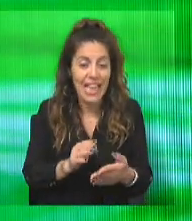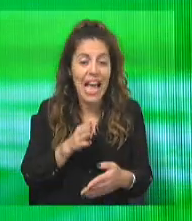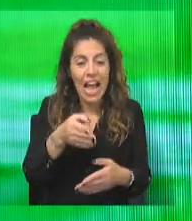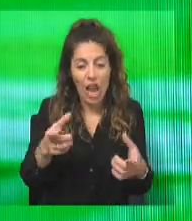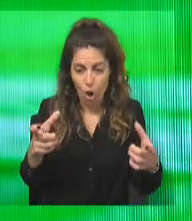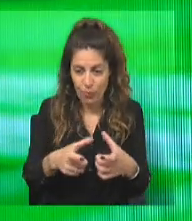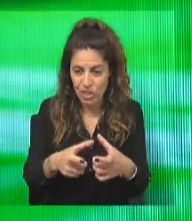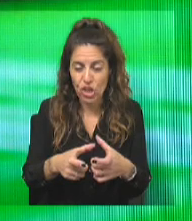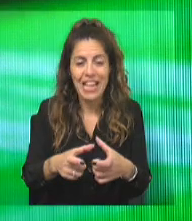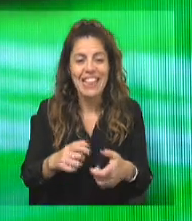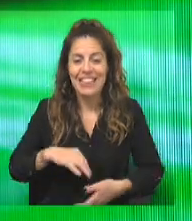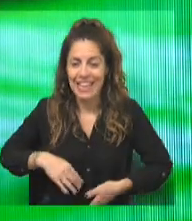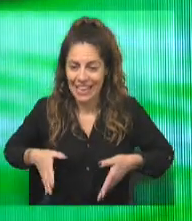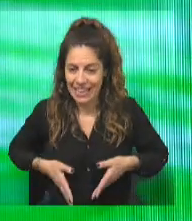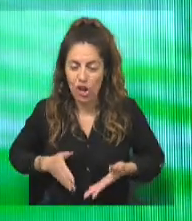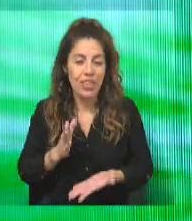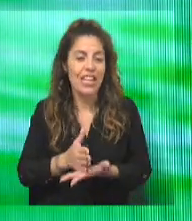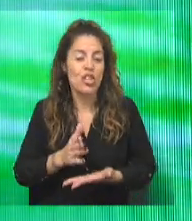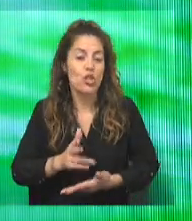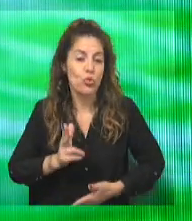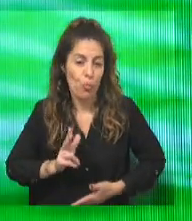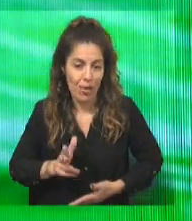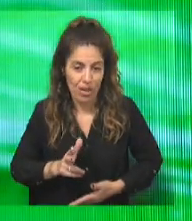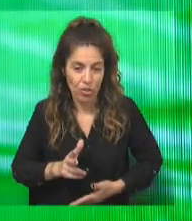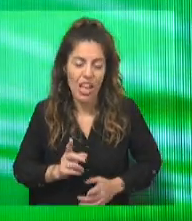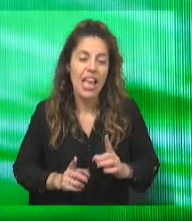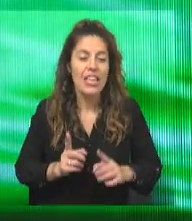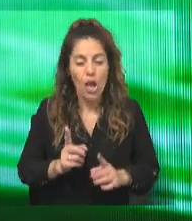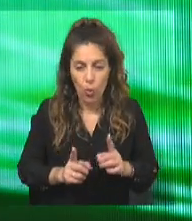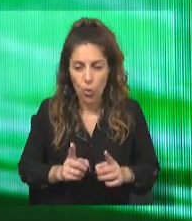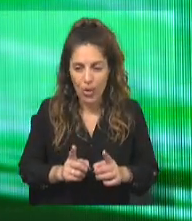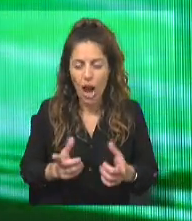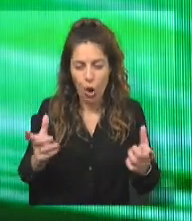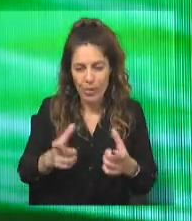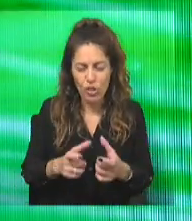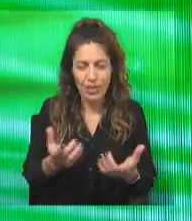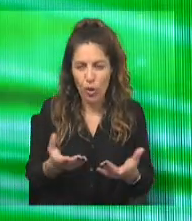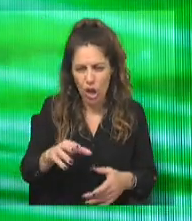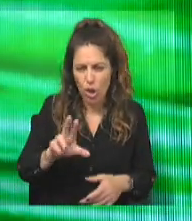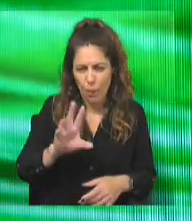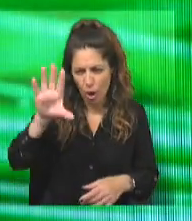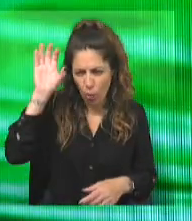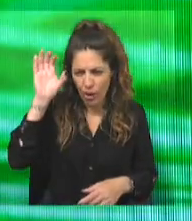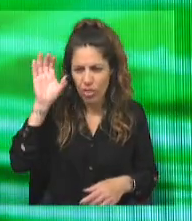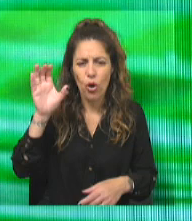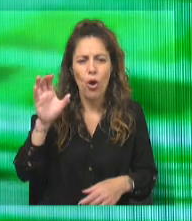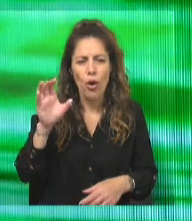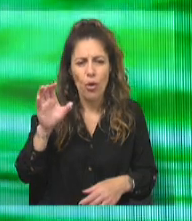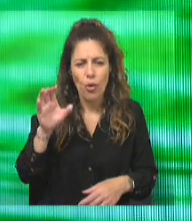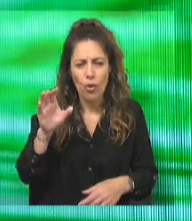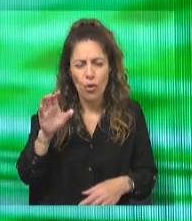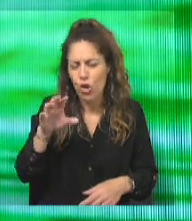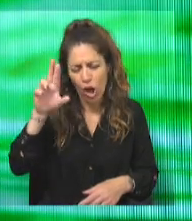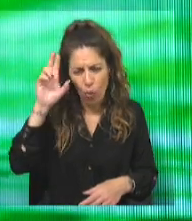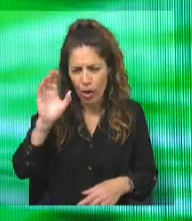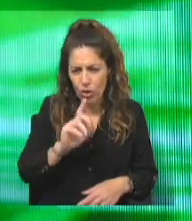Derechos Humanos de y alguna otra que ahora no me acuerdo pero no